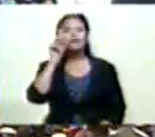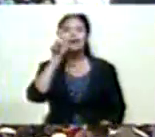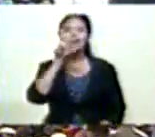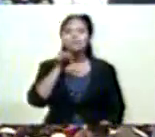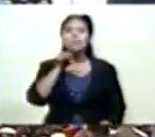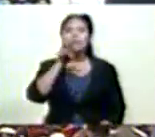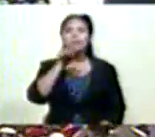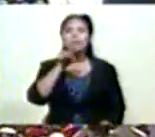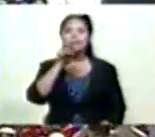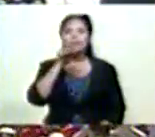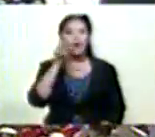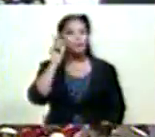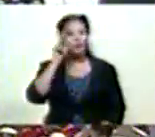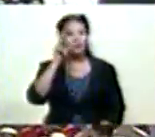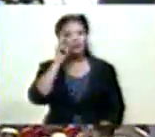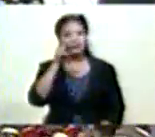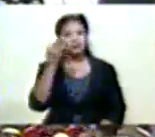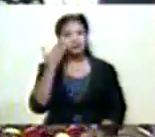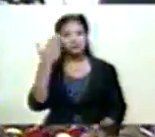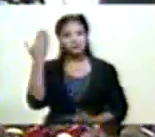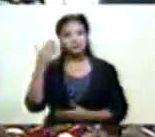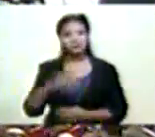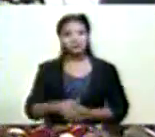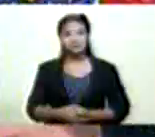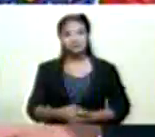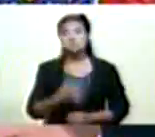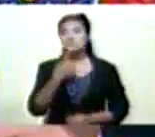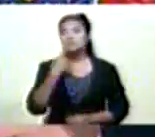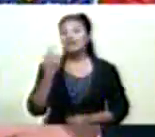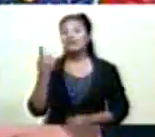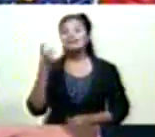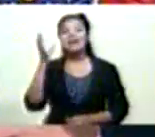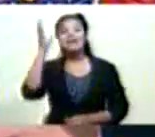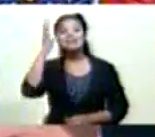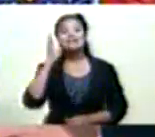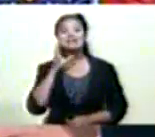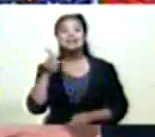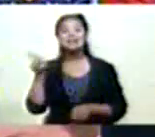profesor Jirafales. Dicen que Cilia es doña Florinda.